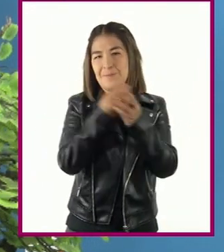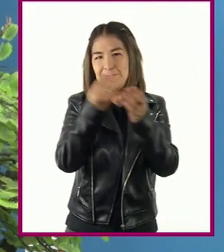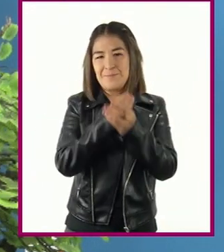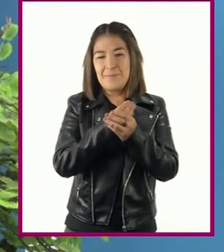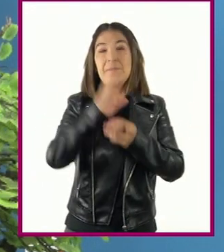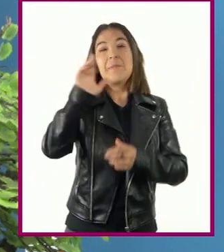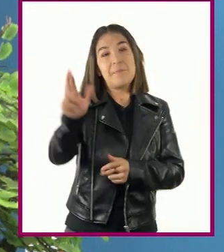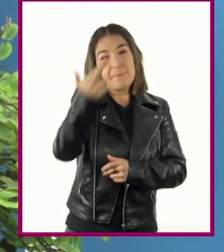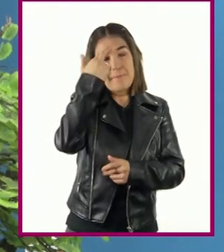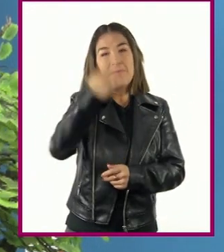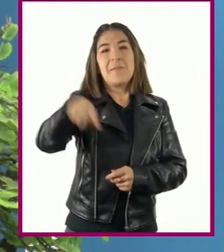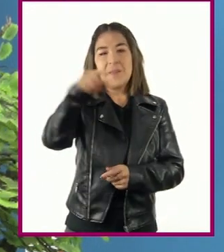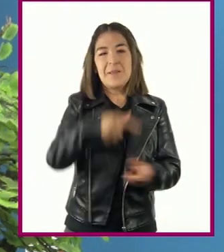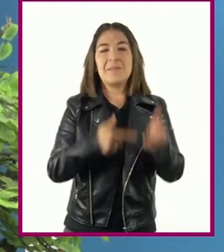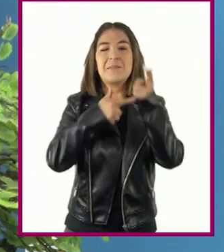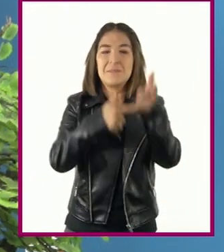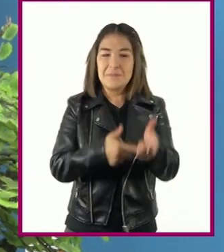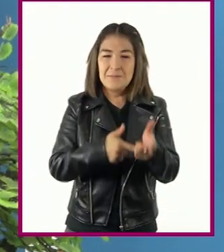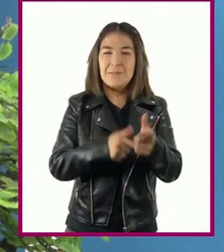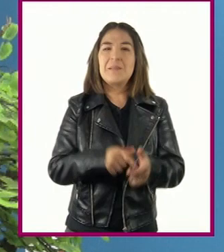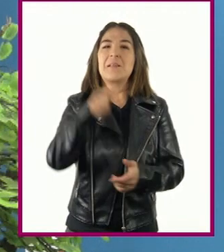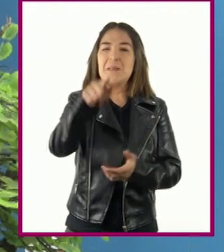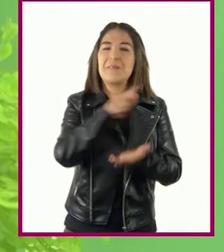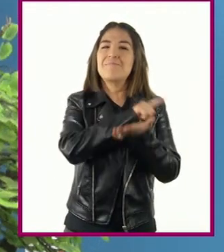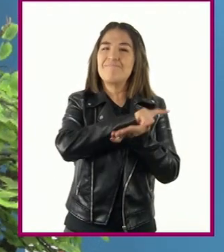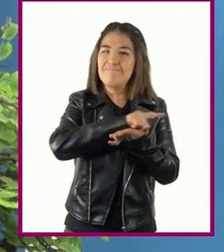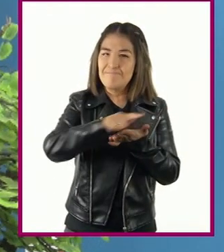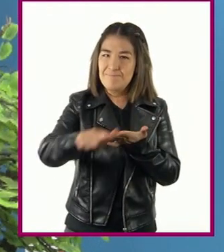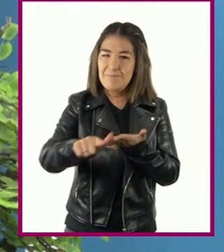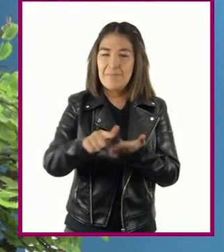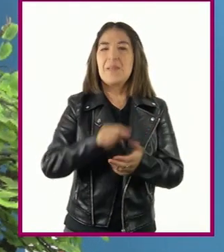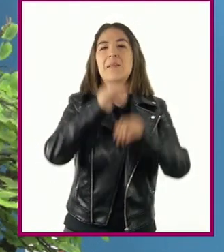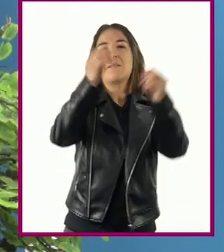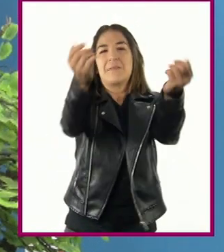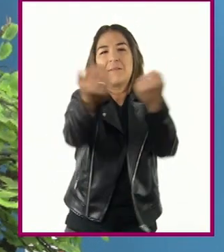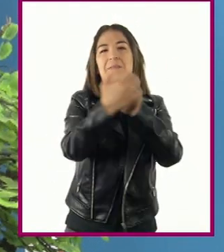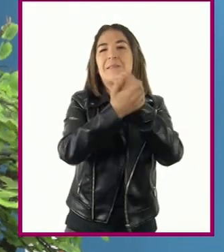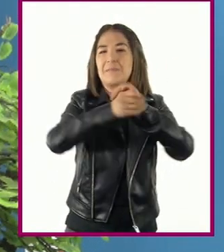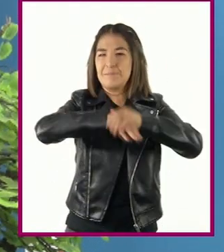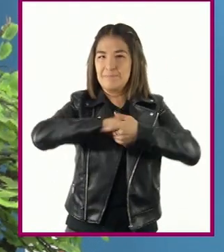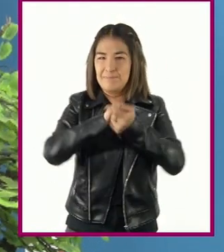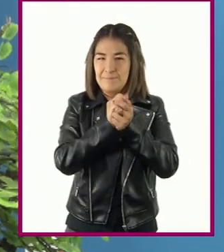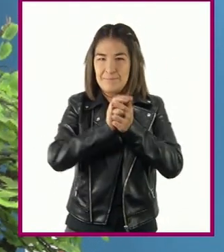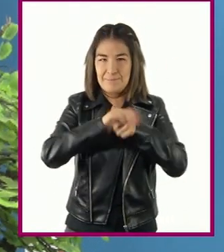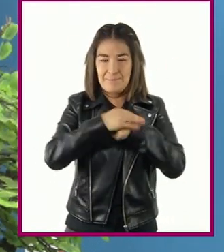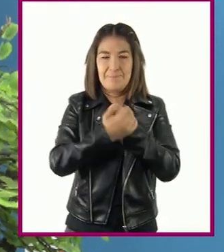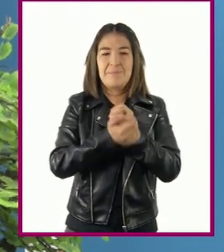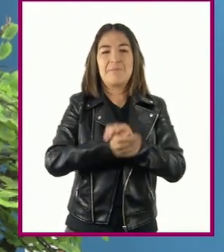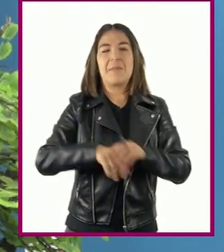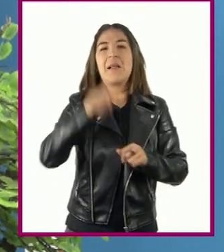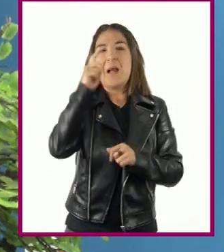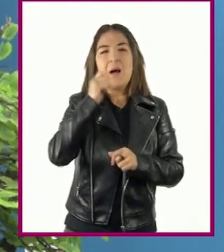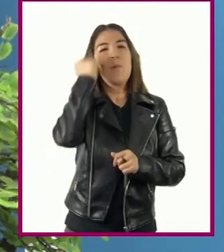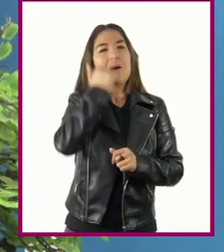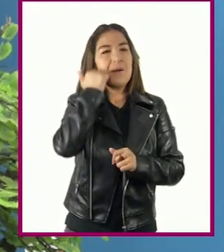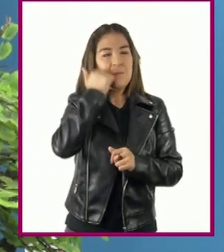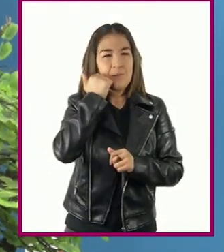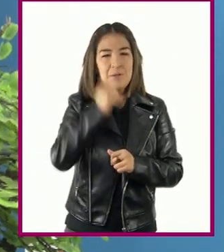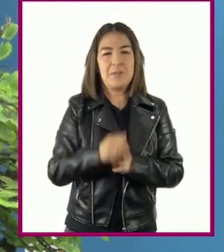Recuerden que es importante mantener los hábitos de higiene, como lavarse las manos frecuentemente con agua y